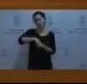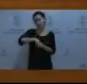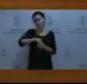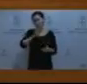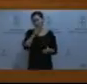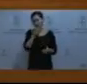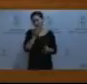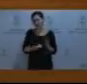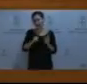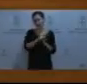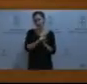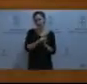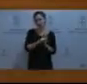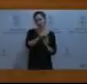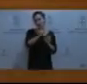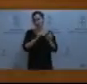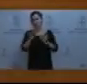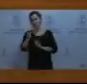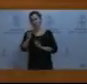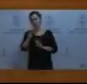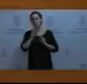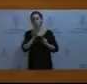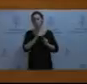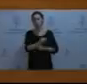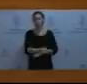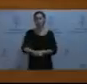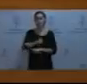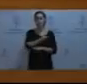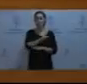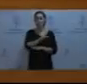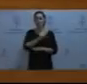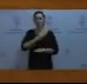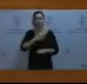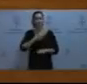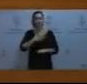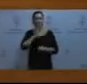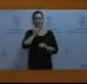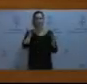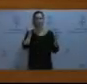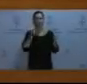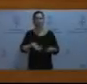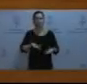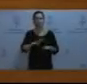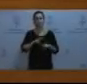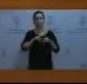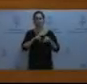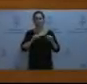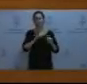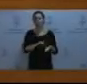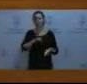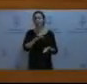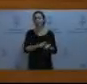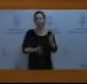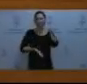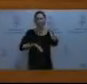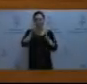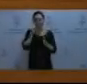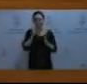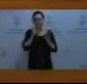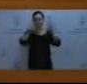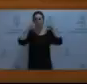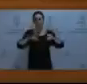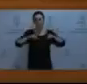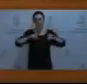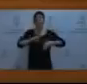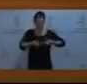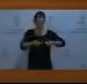artículo 63 de la Ley de Protección del Patrimonio Histórico del Principado de Asturias nos dice que incluso una intervención sin remoción de tierra parcial para la